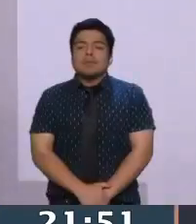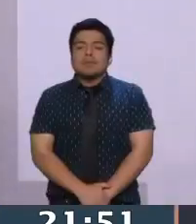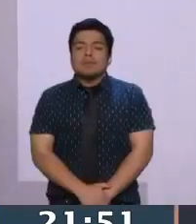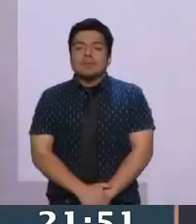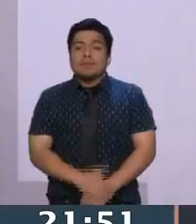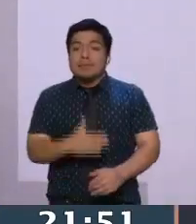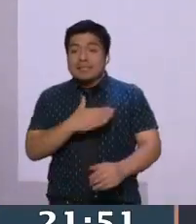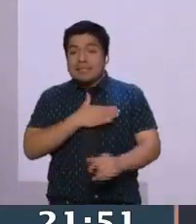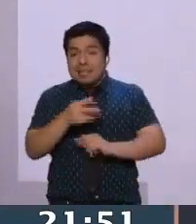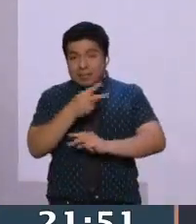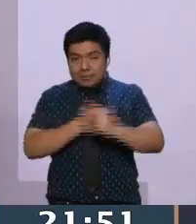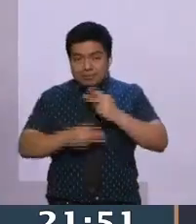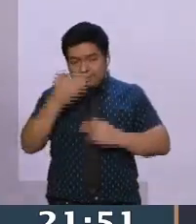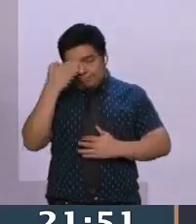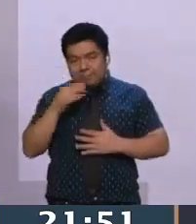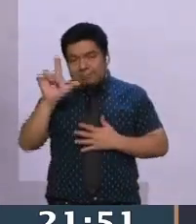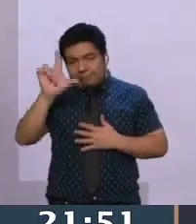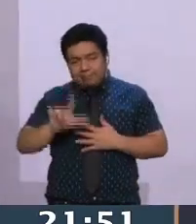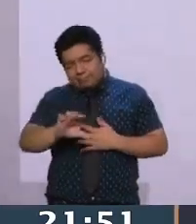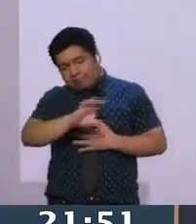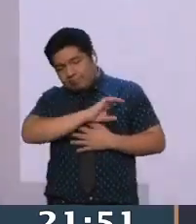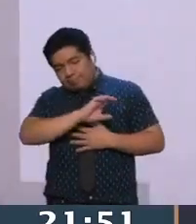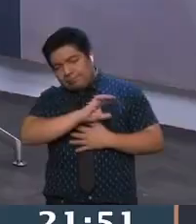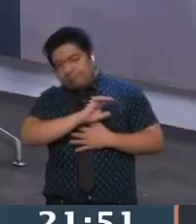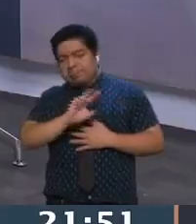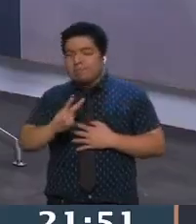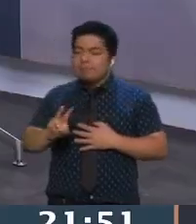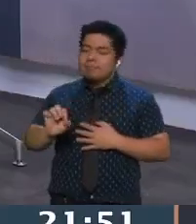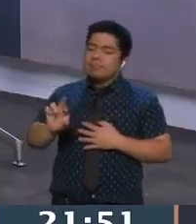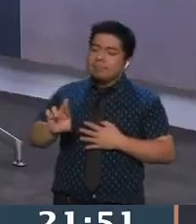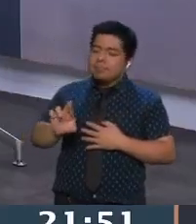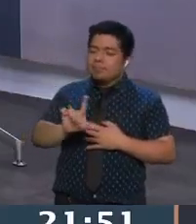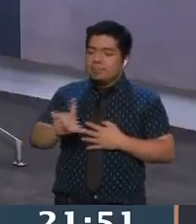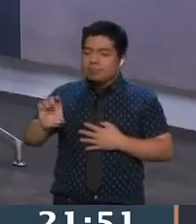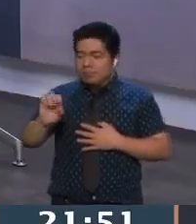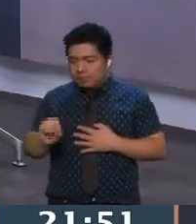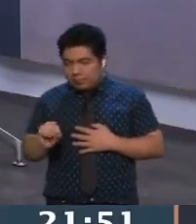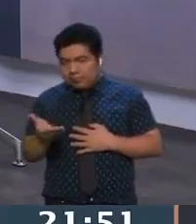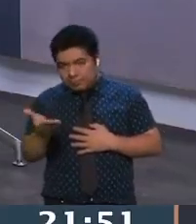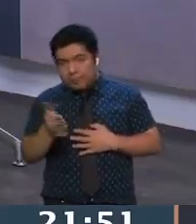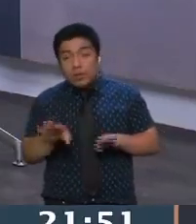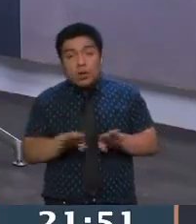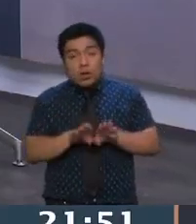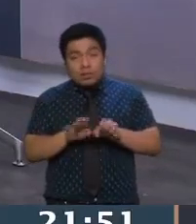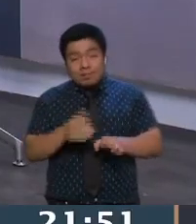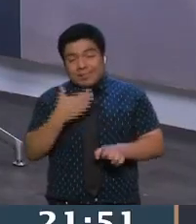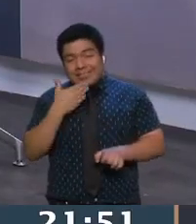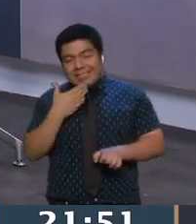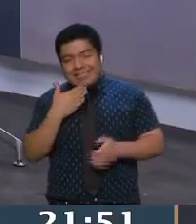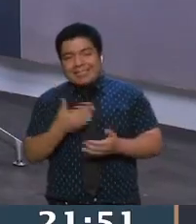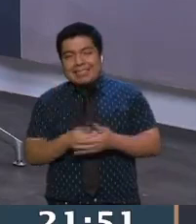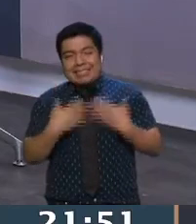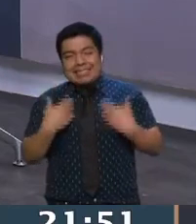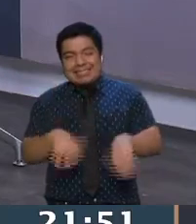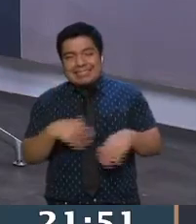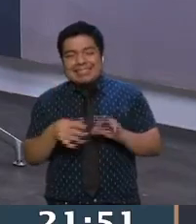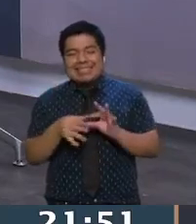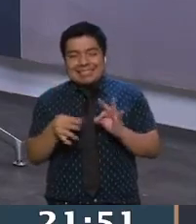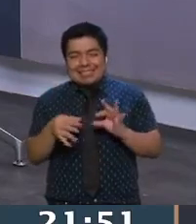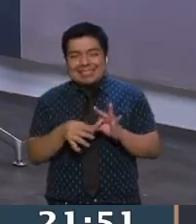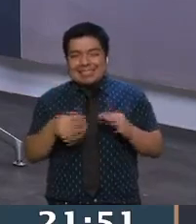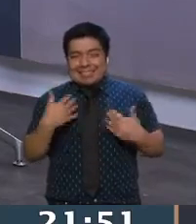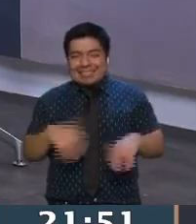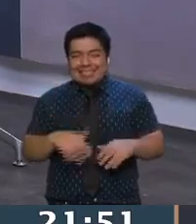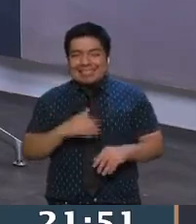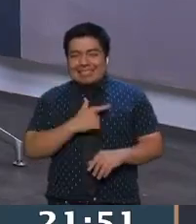y le damos la bienvenida, como cada semana, a nuestro querido Víctor Ronquillo. ¿Cómo estás, mi ¿Cómo Víctor? estás, Braulio? ¿Qué tal? Buenas noches. Bien, muy bien. Emocionado Qué bueno. por la joya que nos traes esta Sí, semana. pues es